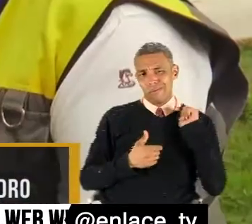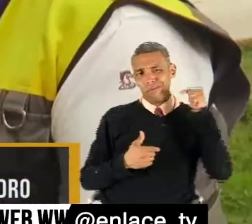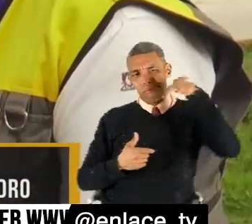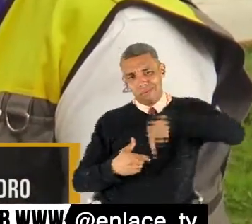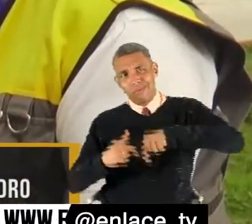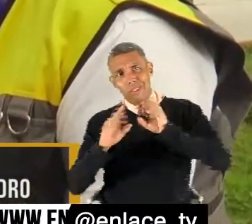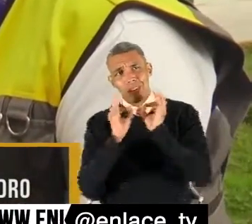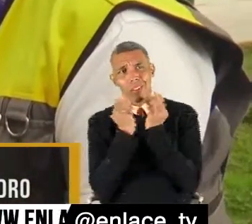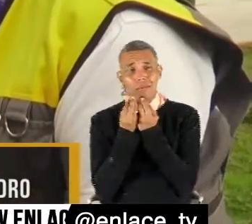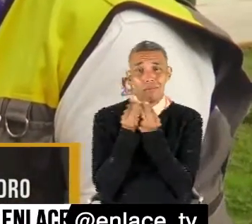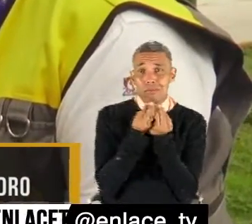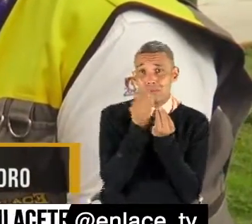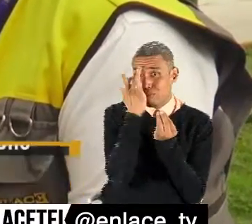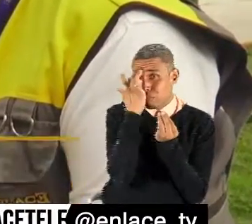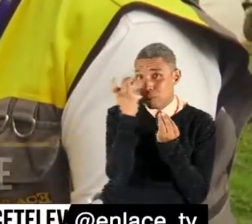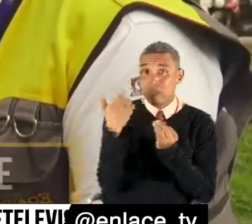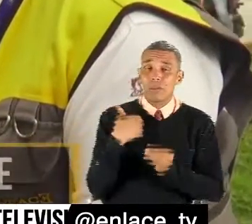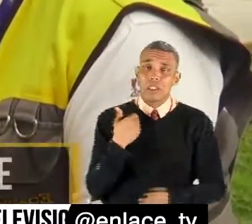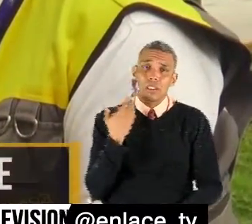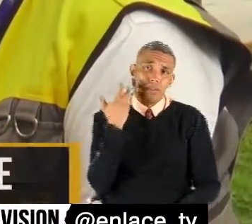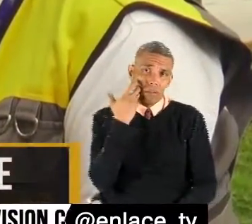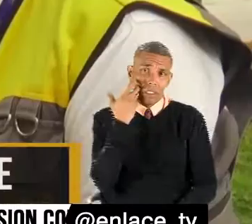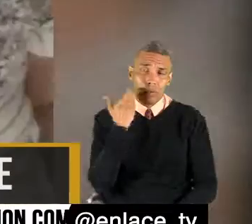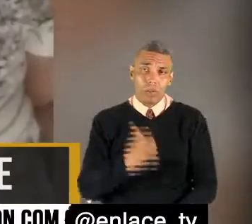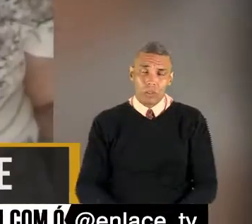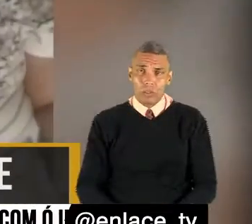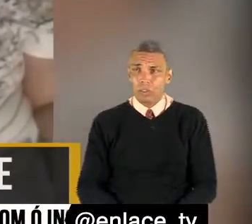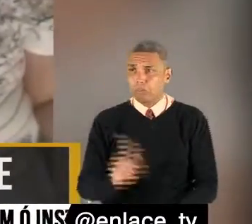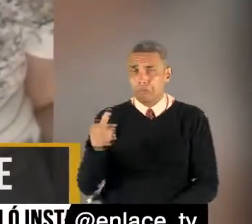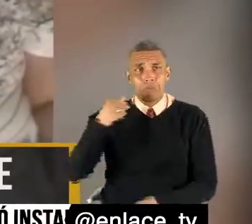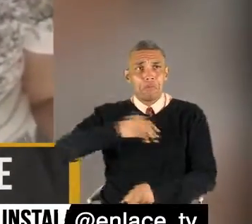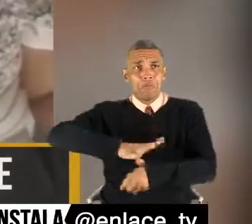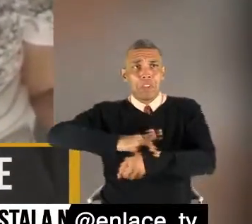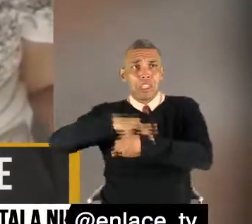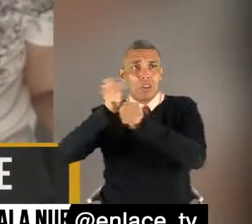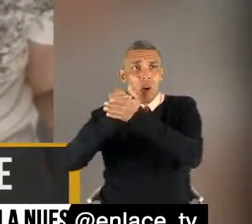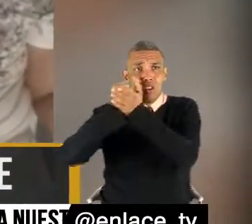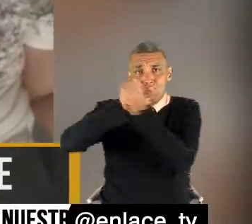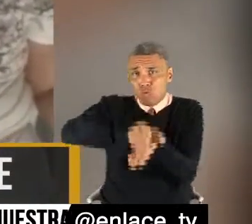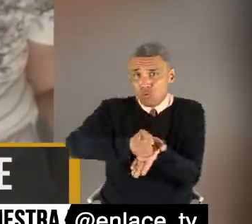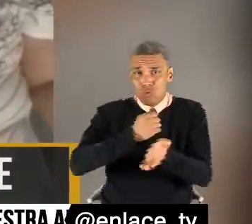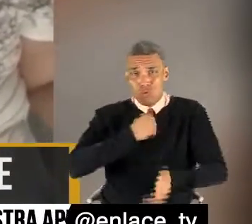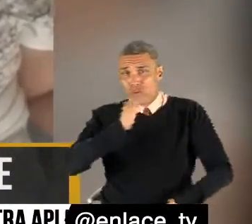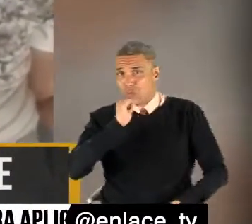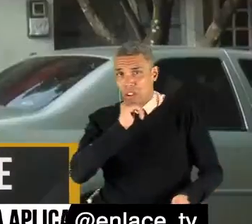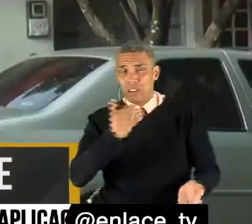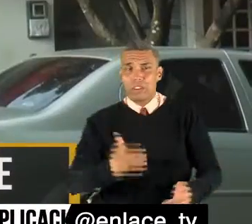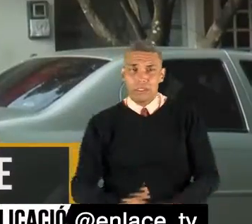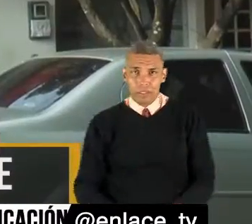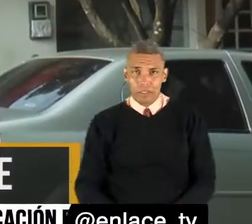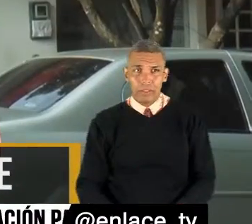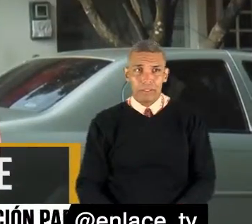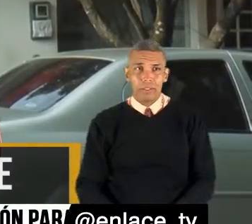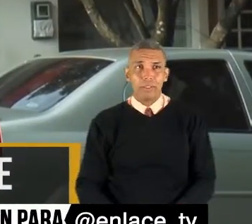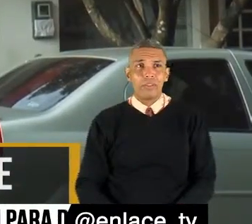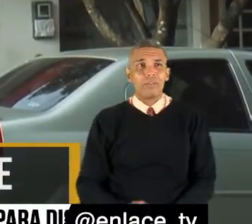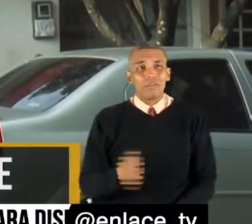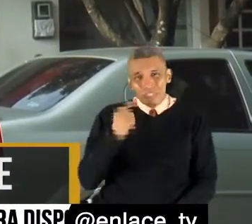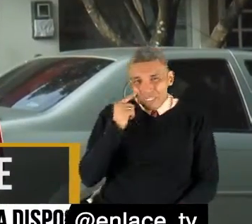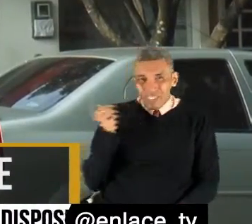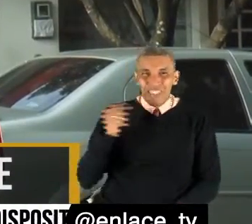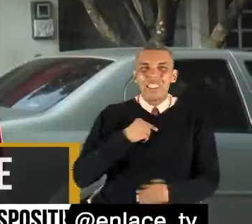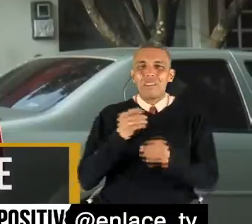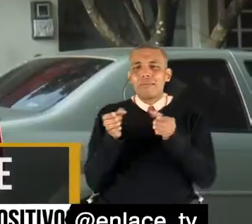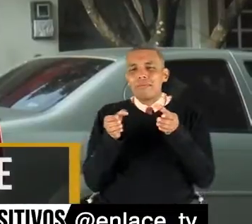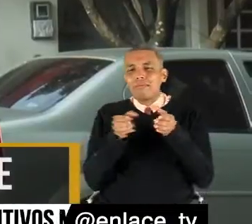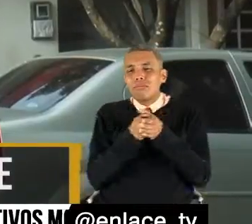familia angustiada por el delicado estado de salud de uno de sus hermanos que requiere de una intervención quirúrgica urgente. Reclaman de la EPS Salud Vida la autorización